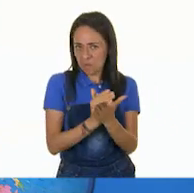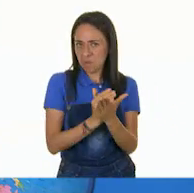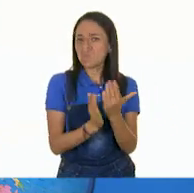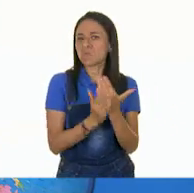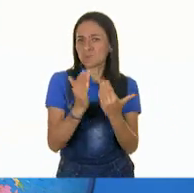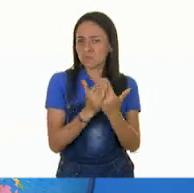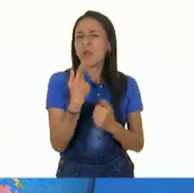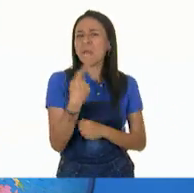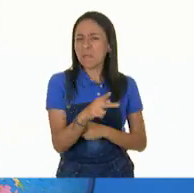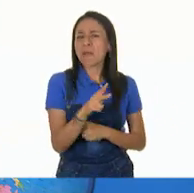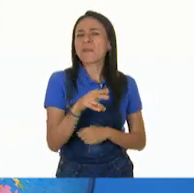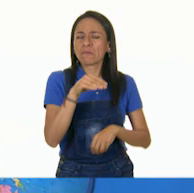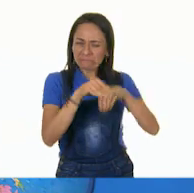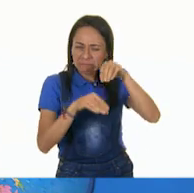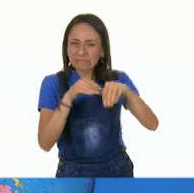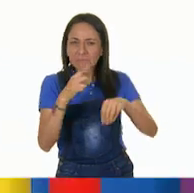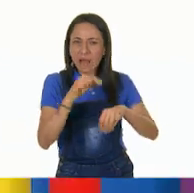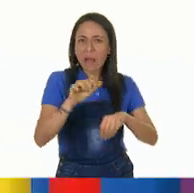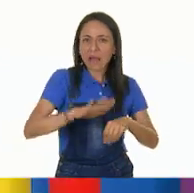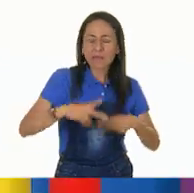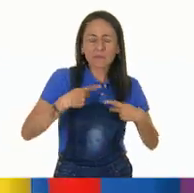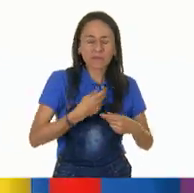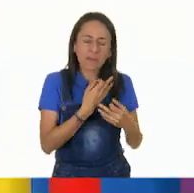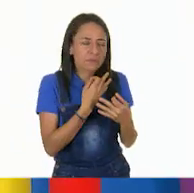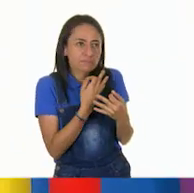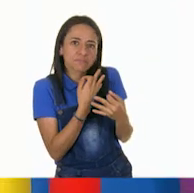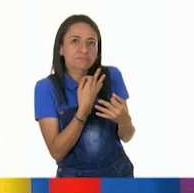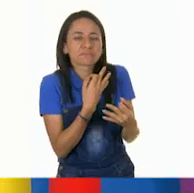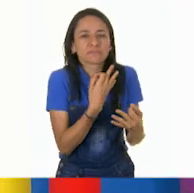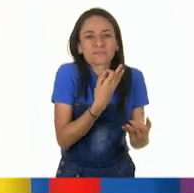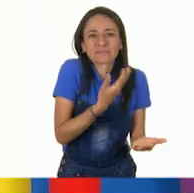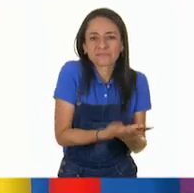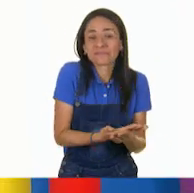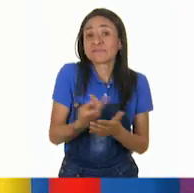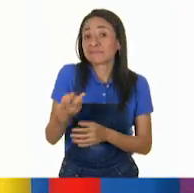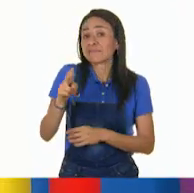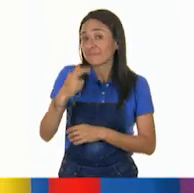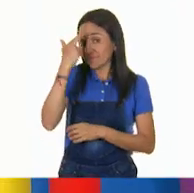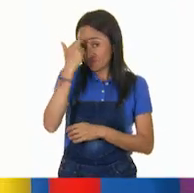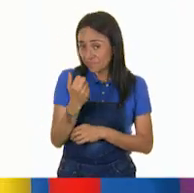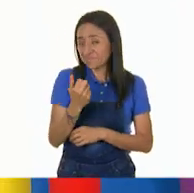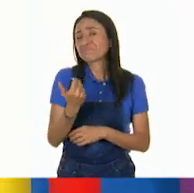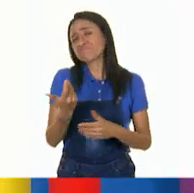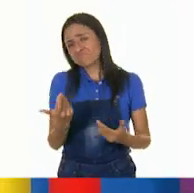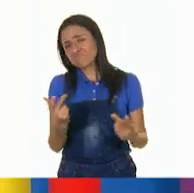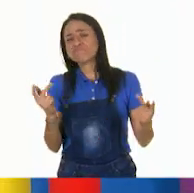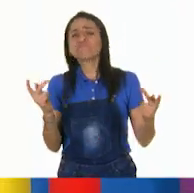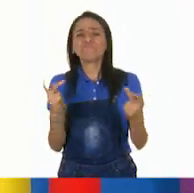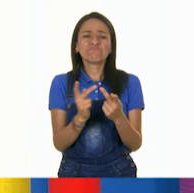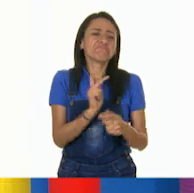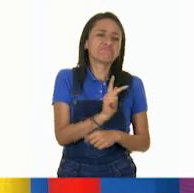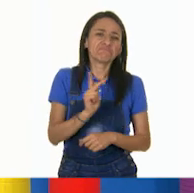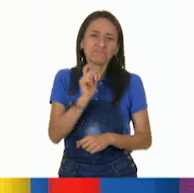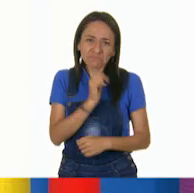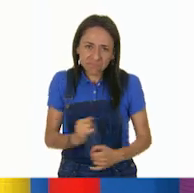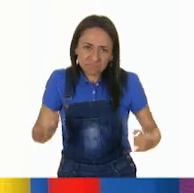puedan atraer la atención de las personas no es cierto y hay ciertas semejanzas y diferencias que podemos apreciar claramente